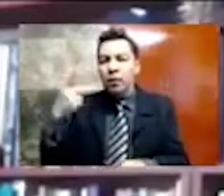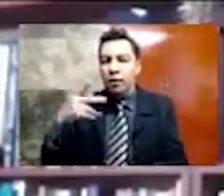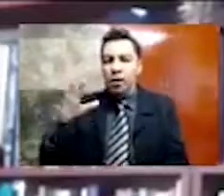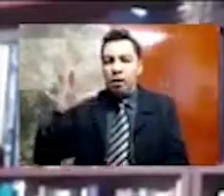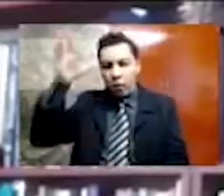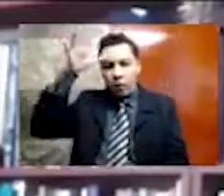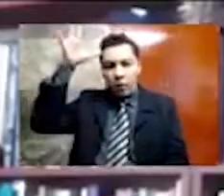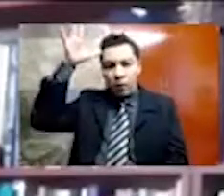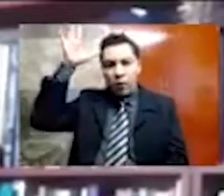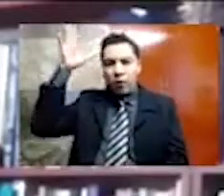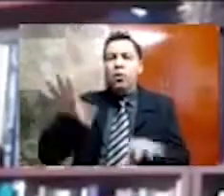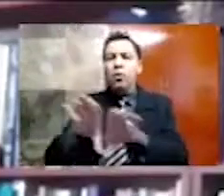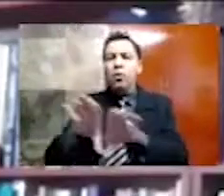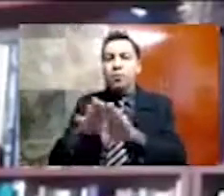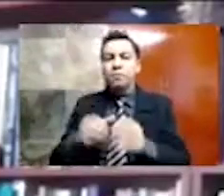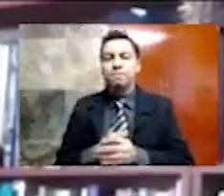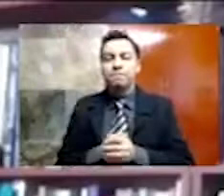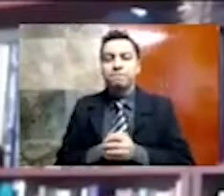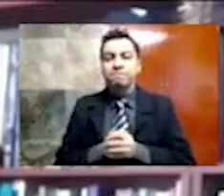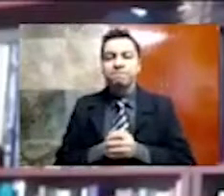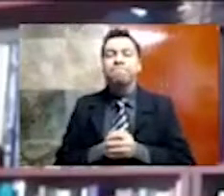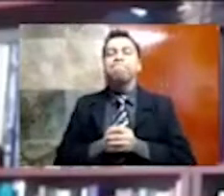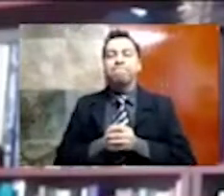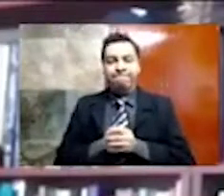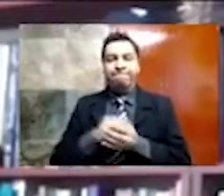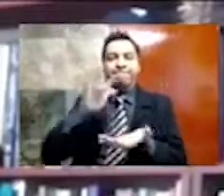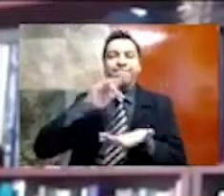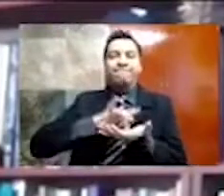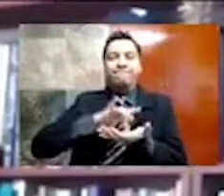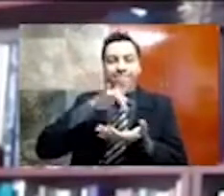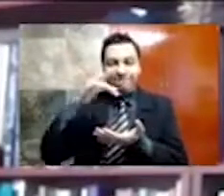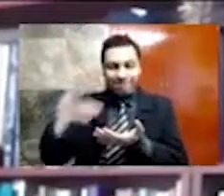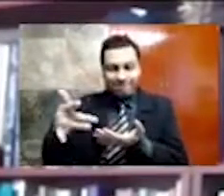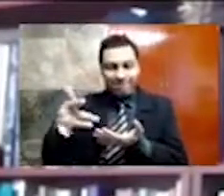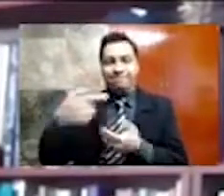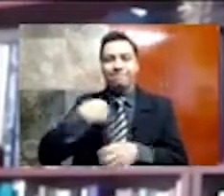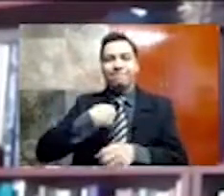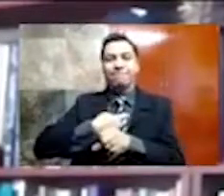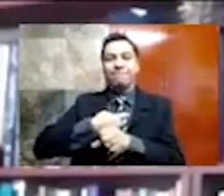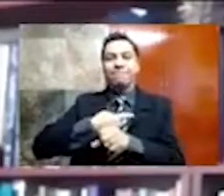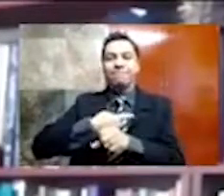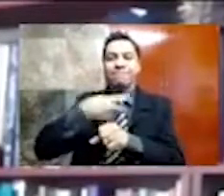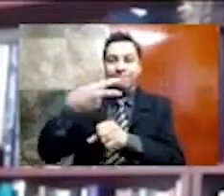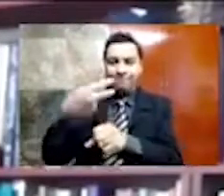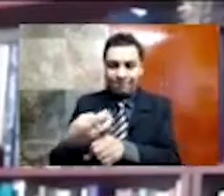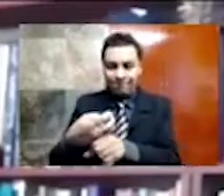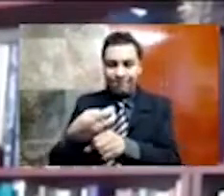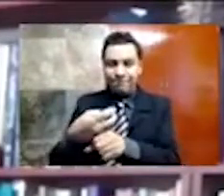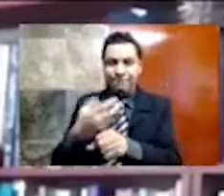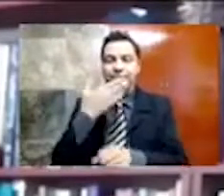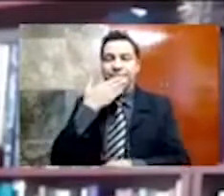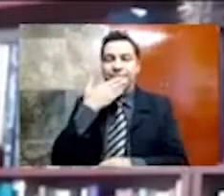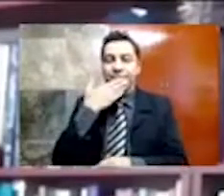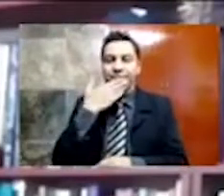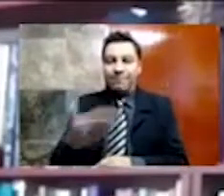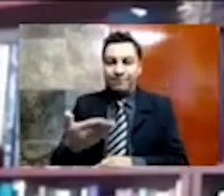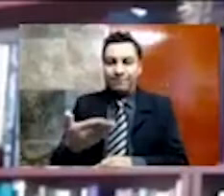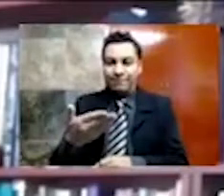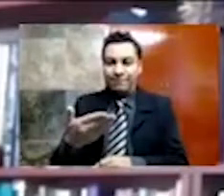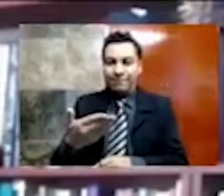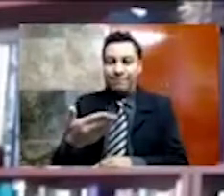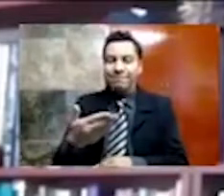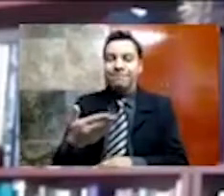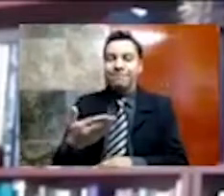valle, primero que nada, gracias, gracias por la presentación y por los elogios inmerecidos, pero le agradan a